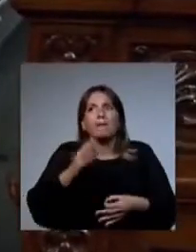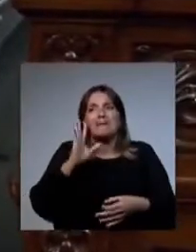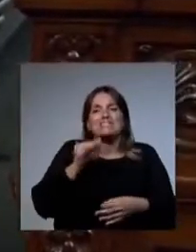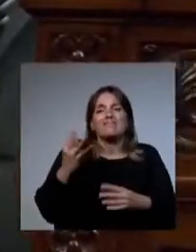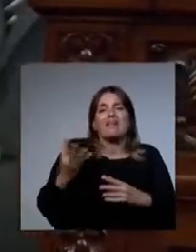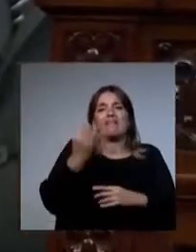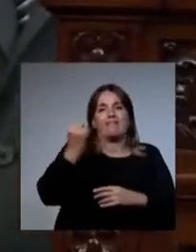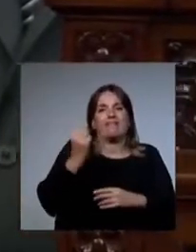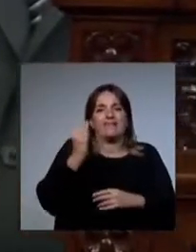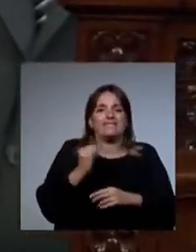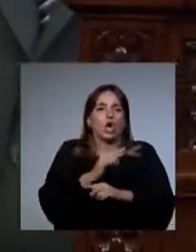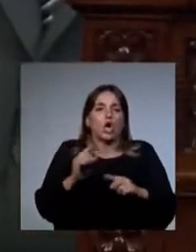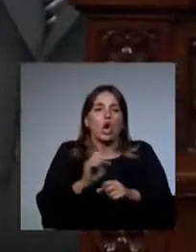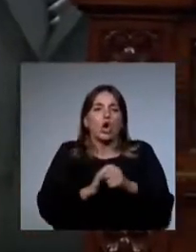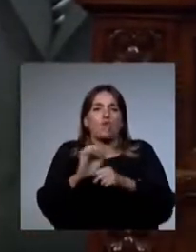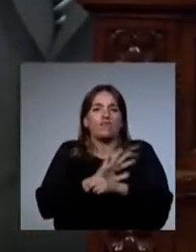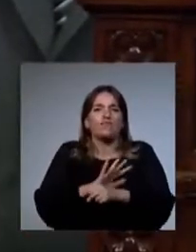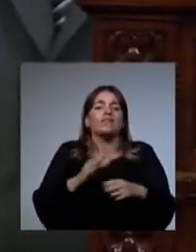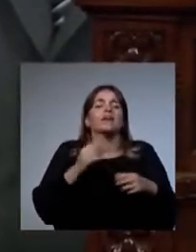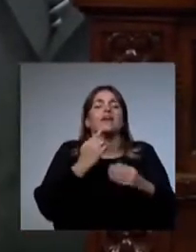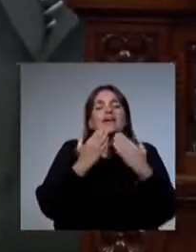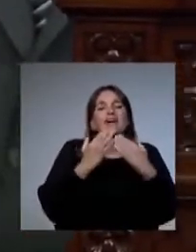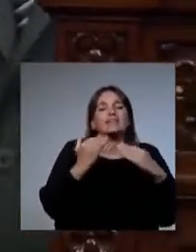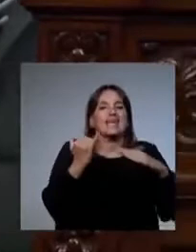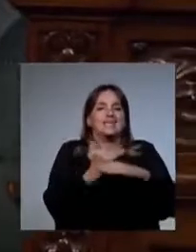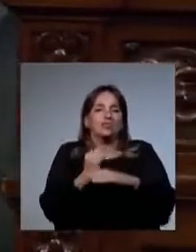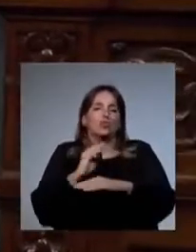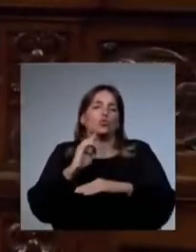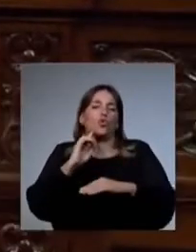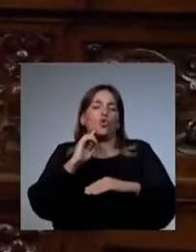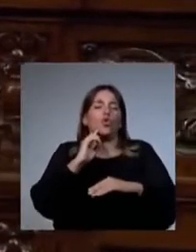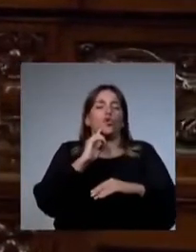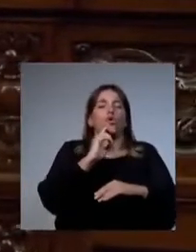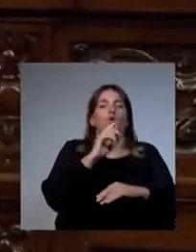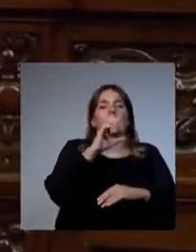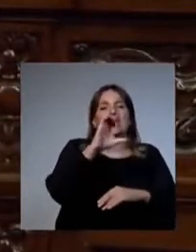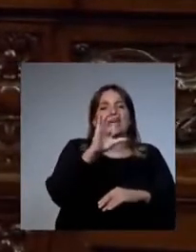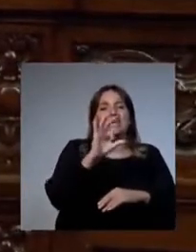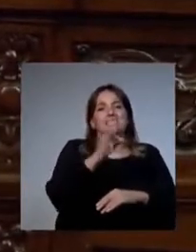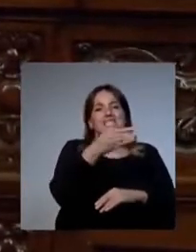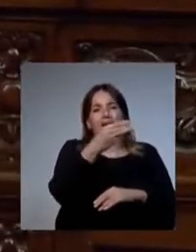colaboración del Pasteur, del Clemente Estable y de la Universidad de la República.